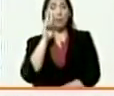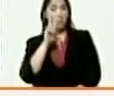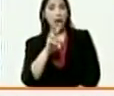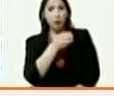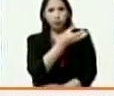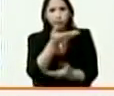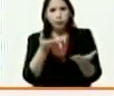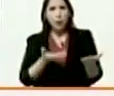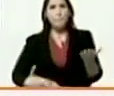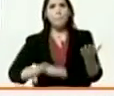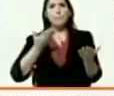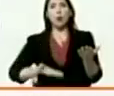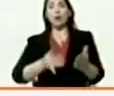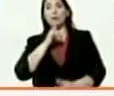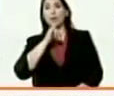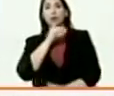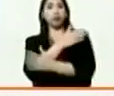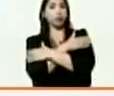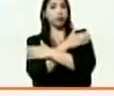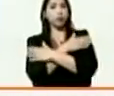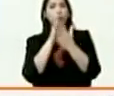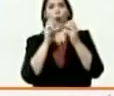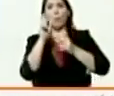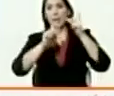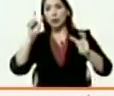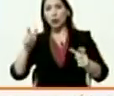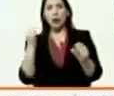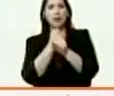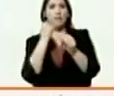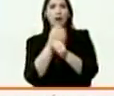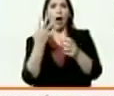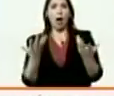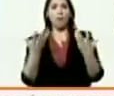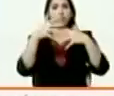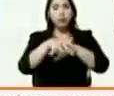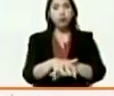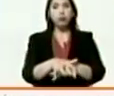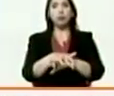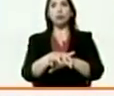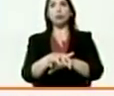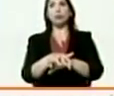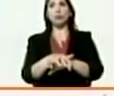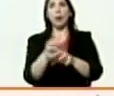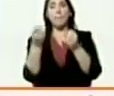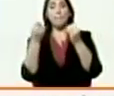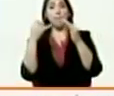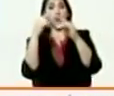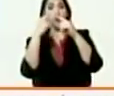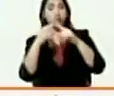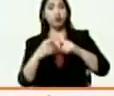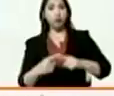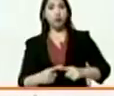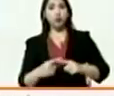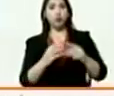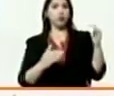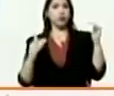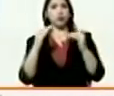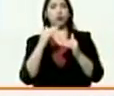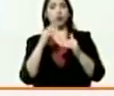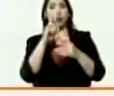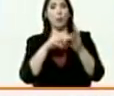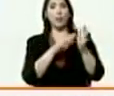importante, y felicito a todo este personal que trabaja con Ileana. La cantidad de docentes subió del 2017 a la fecha